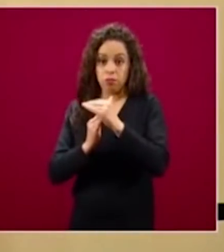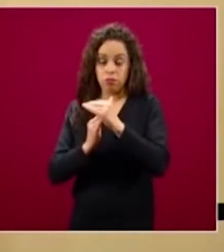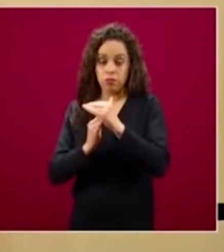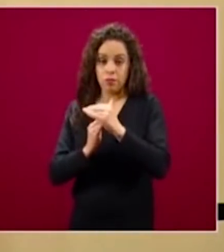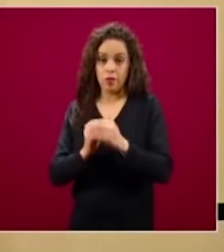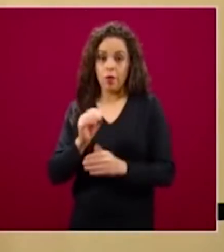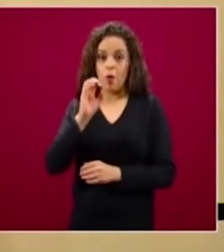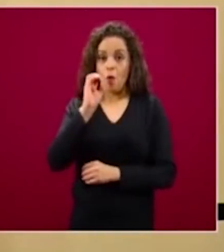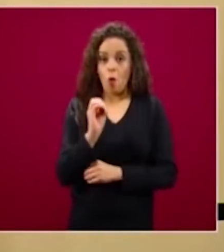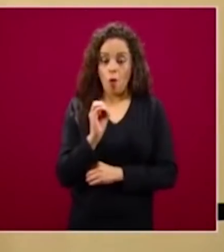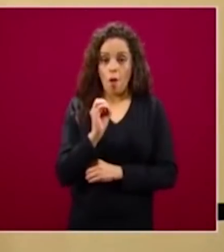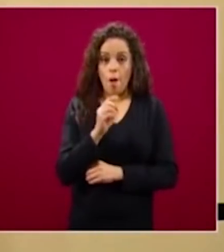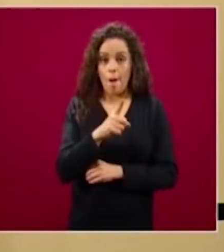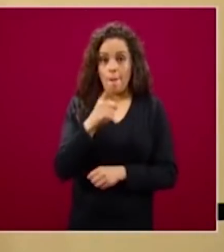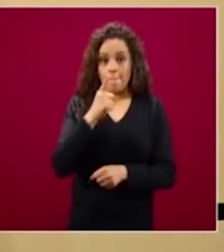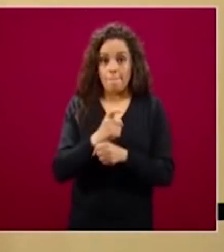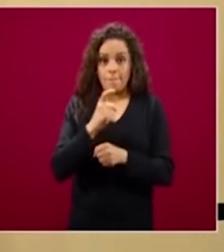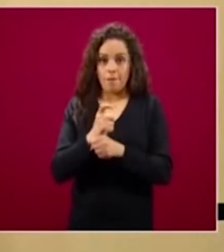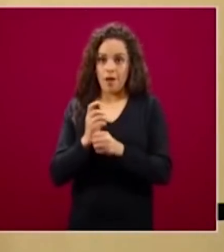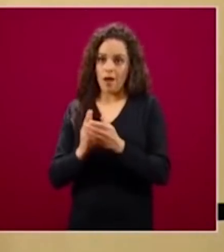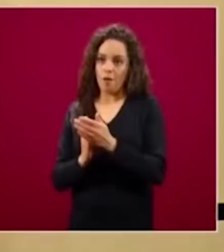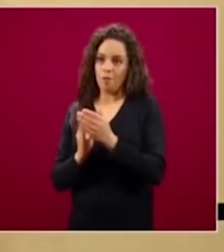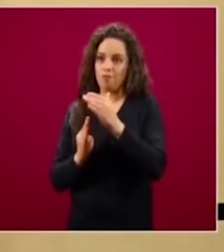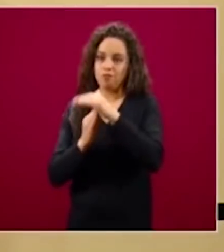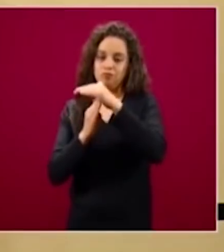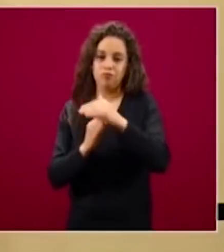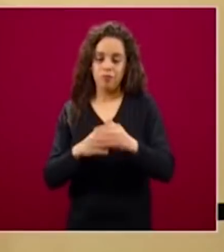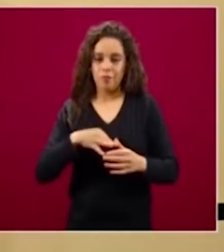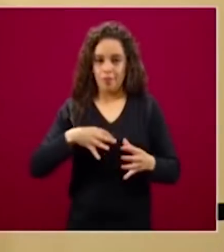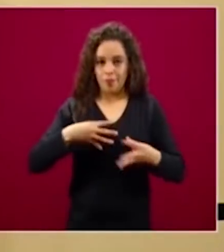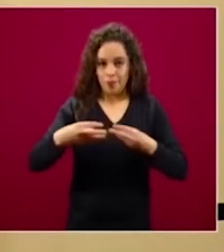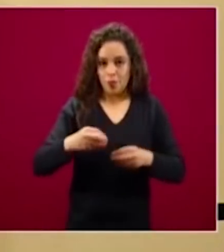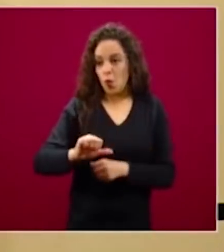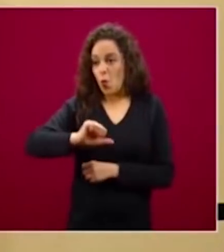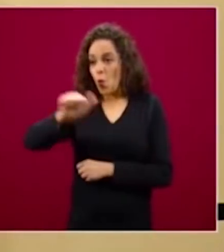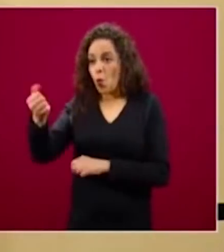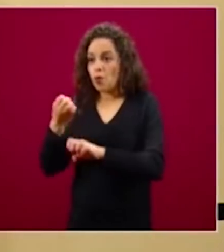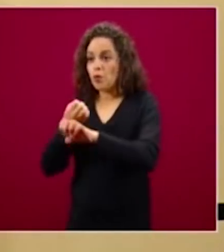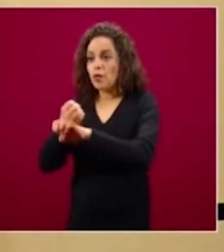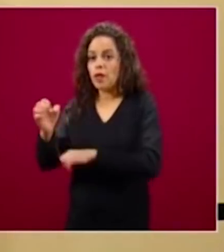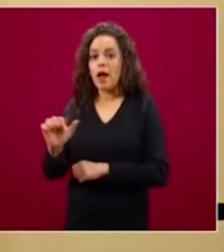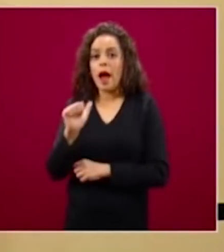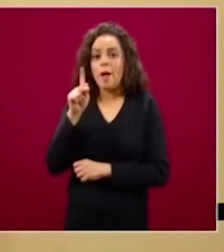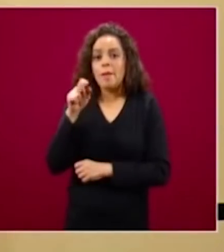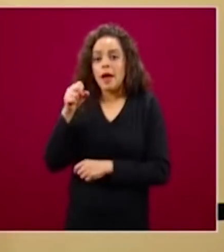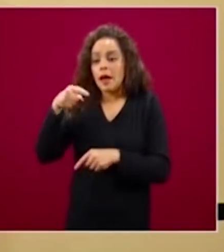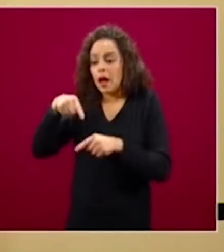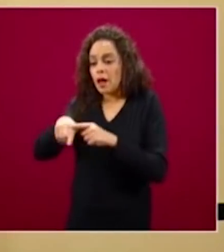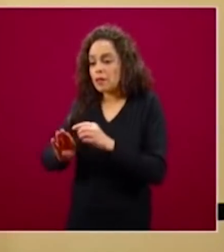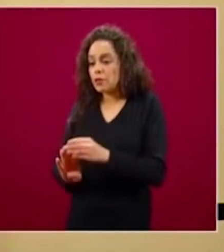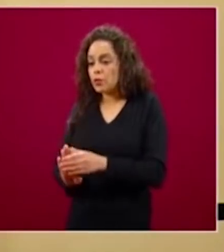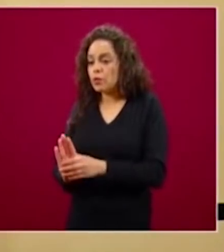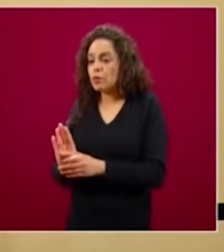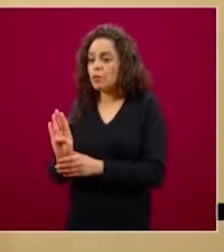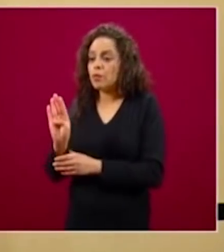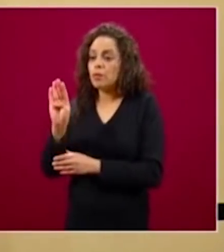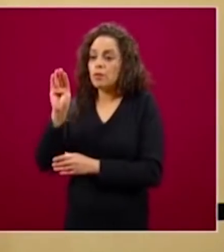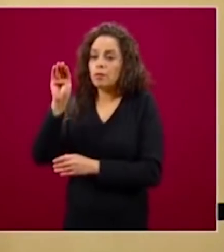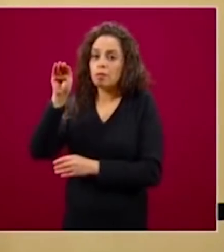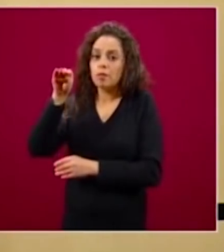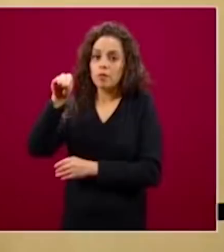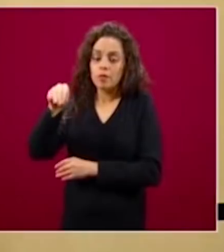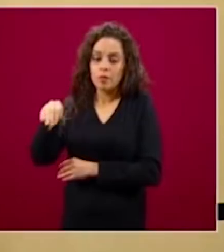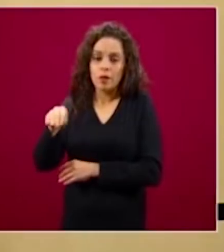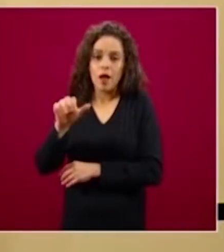pico epidémico, hay otras entidades federativas que apenas están iniciando su curva epidémica o su incremento